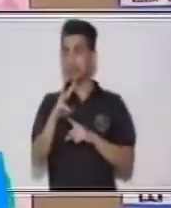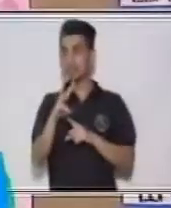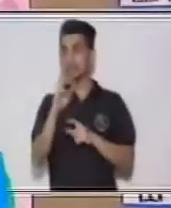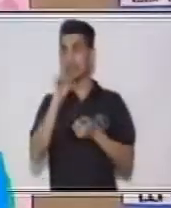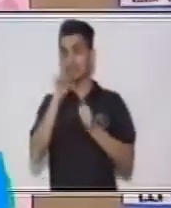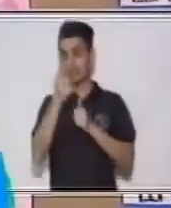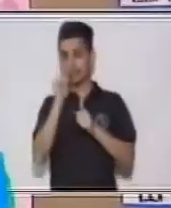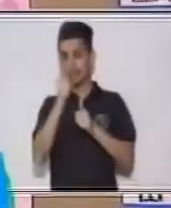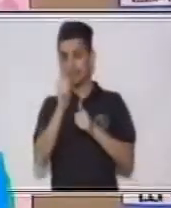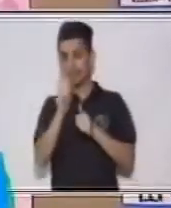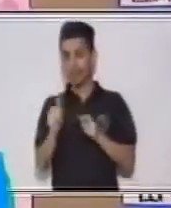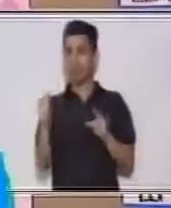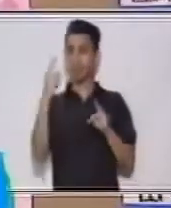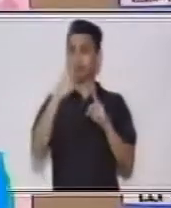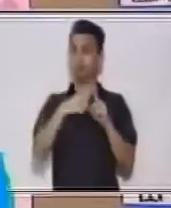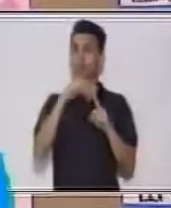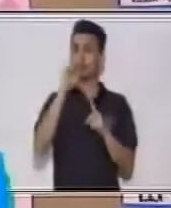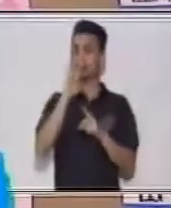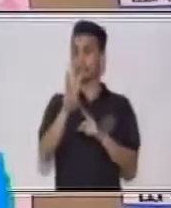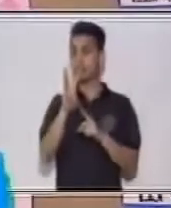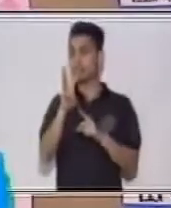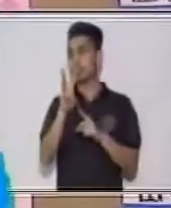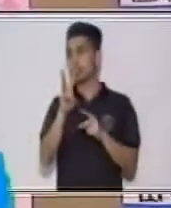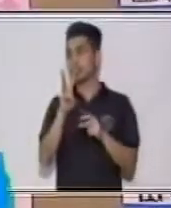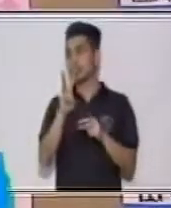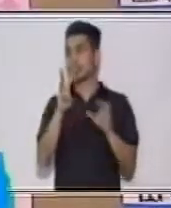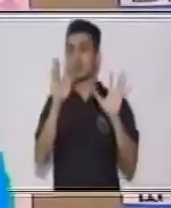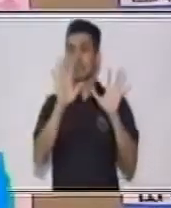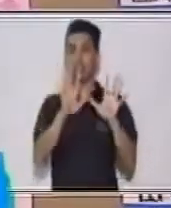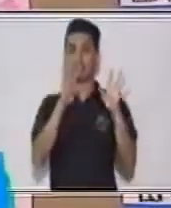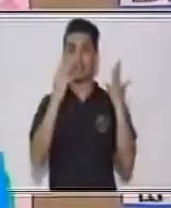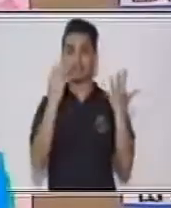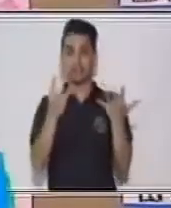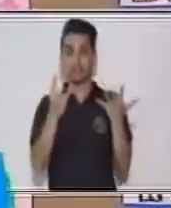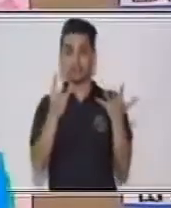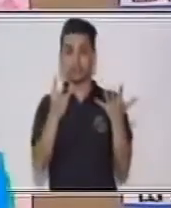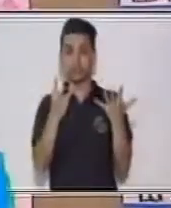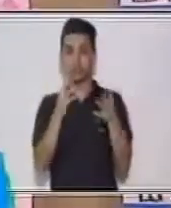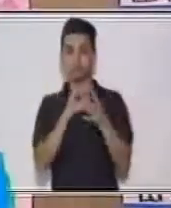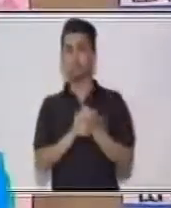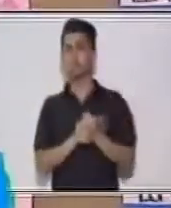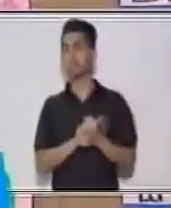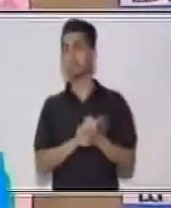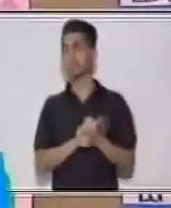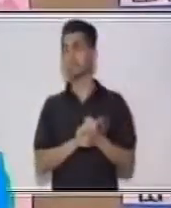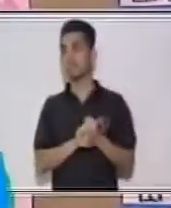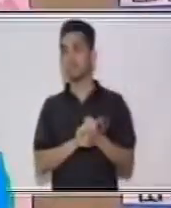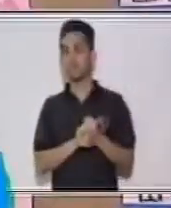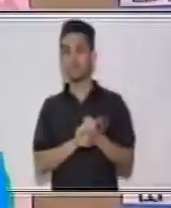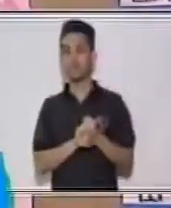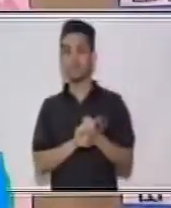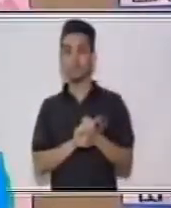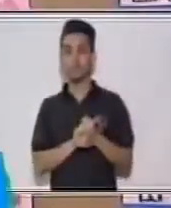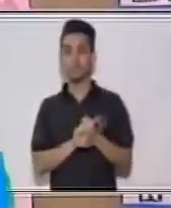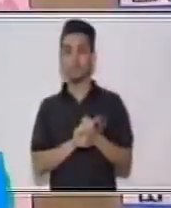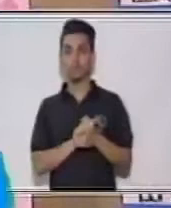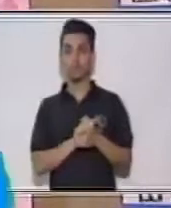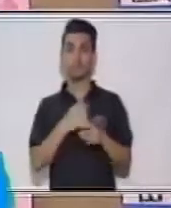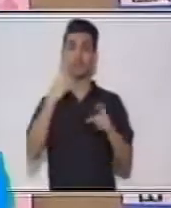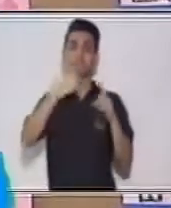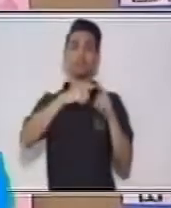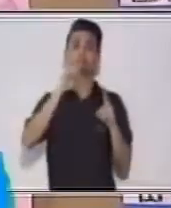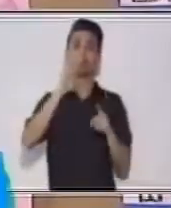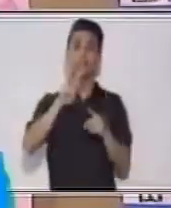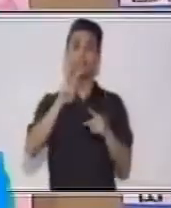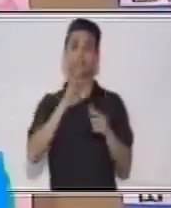15 15 más 3 muy bien 18 y hasta escrito 18